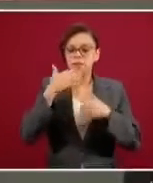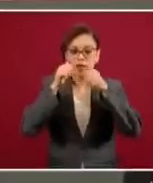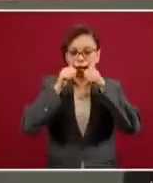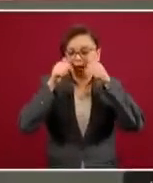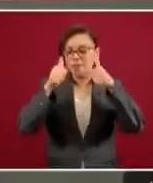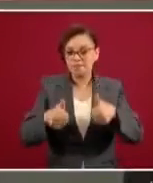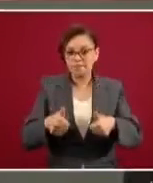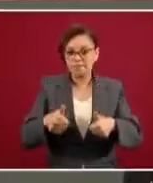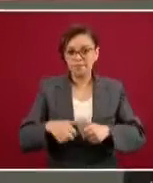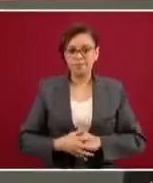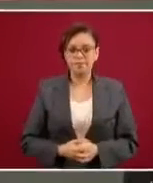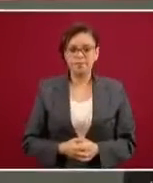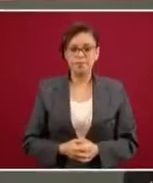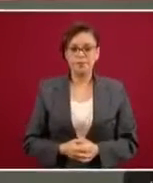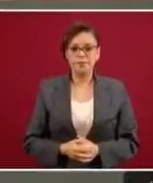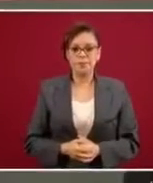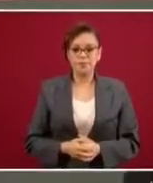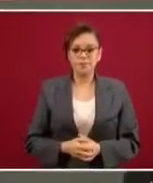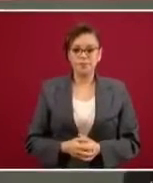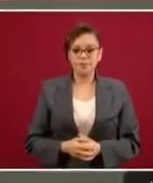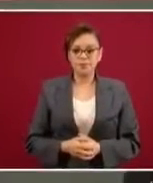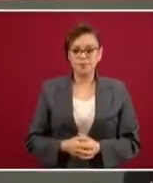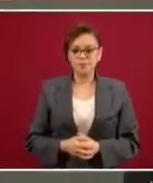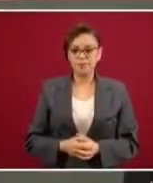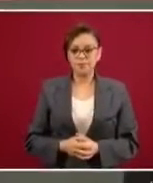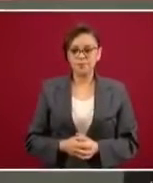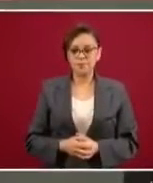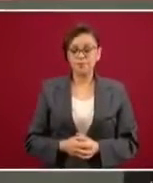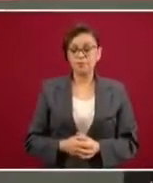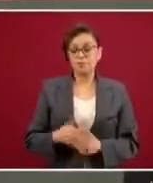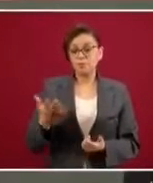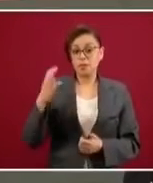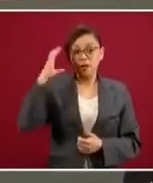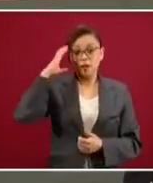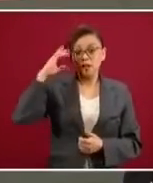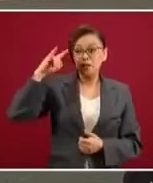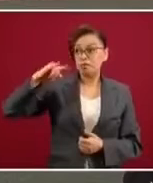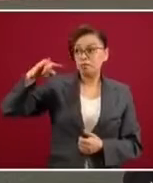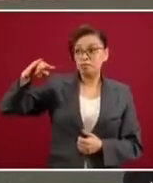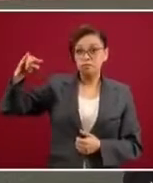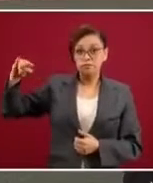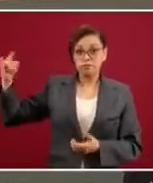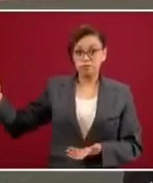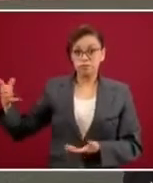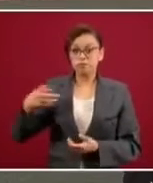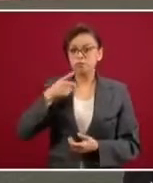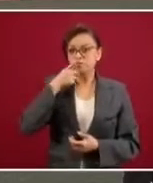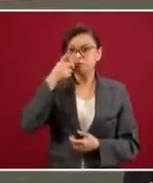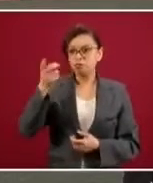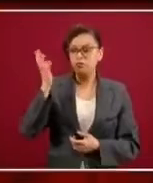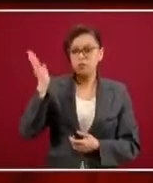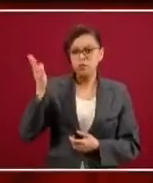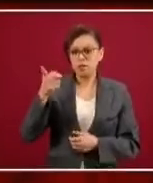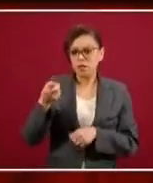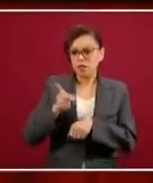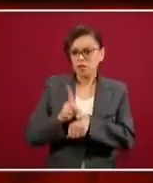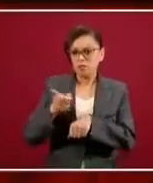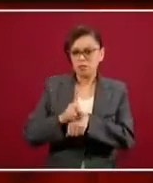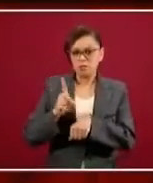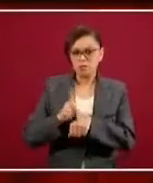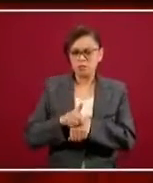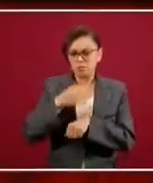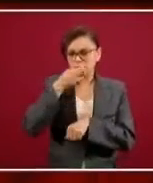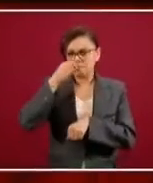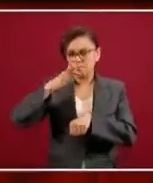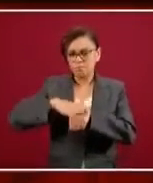Y respecto a las camas. Lo de las camas, los datos no necesitamos ningún promedio, los informamos cada día. Eso es lo que acaba de